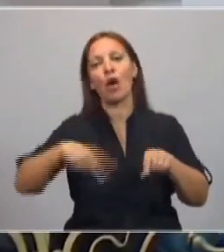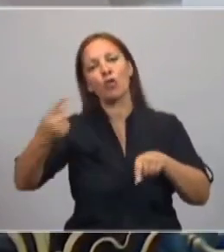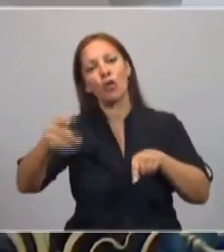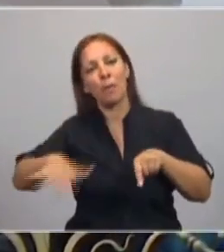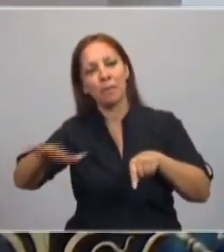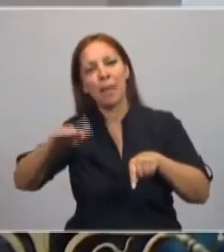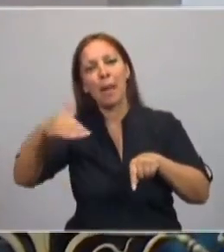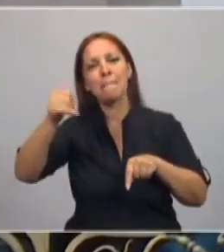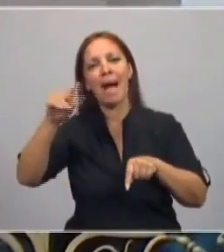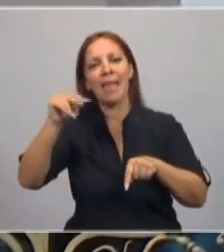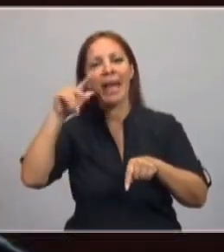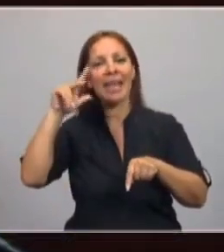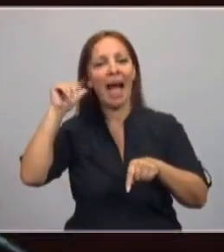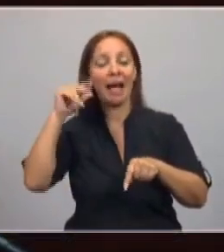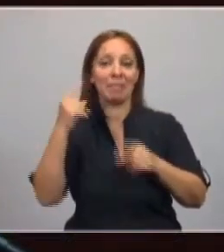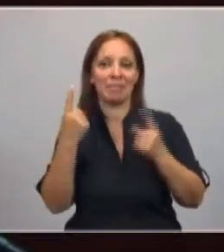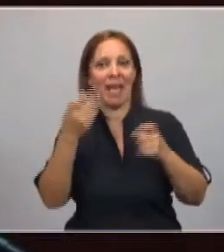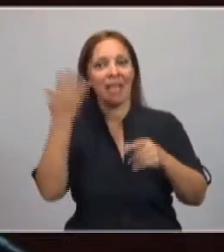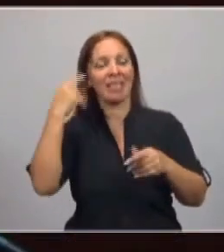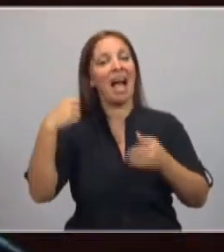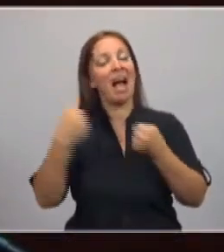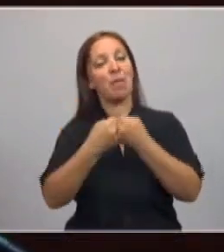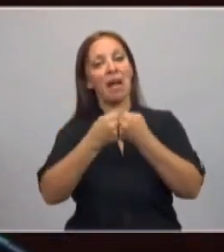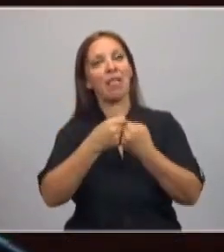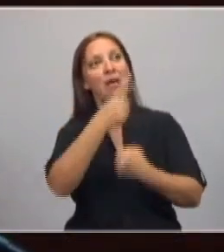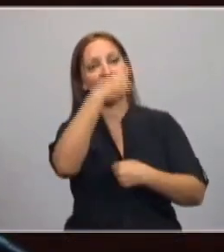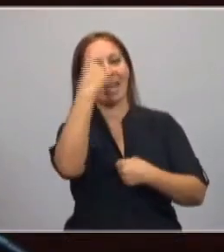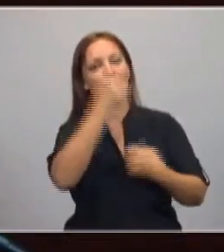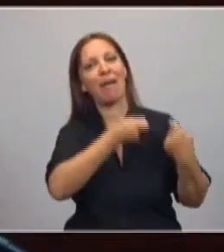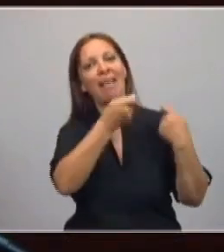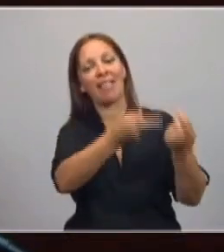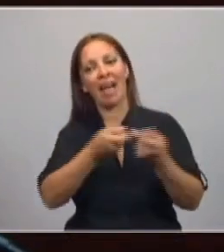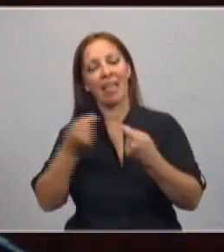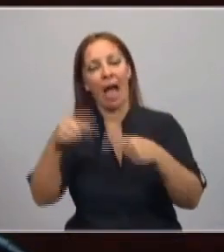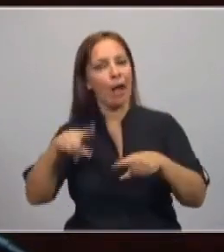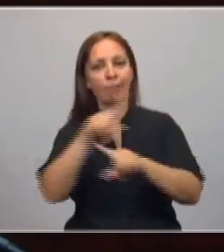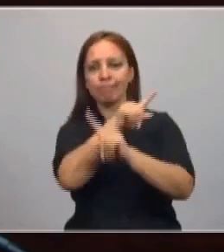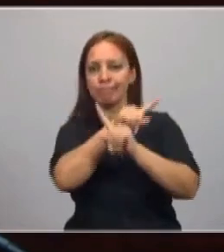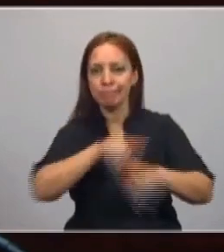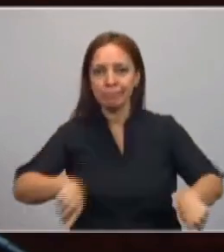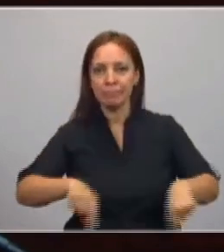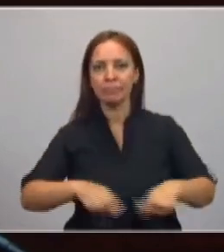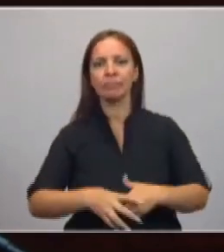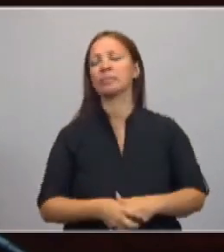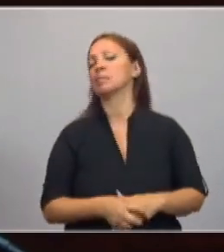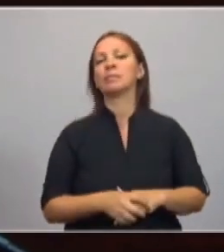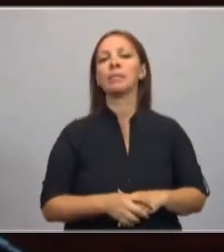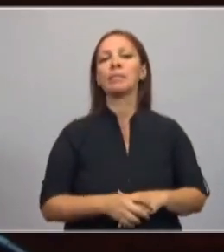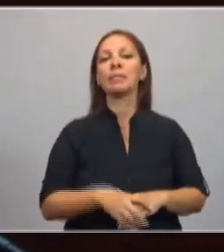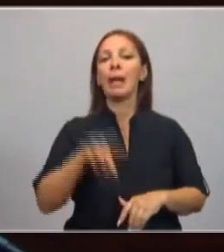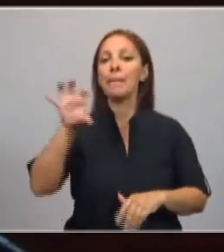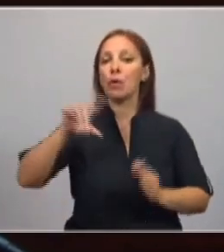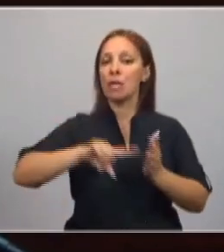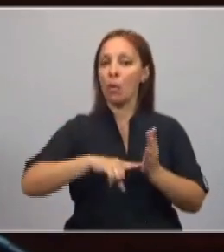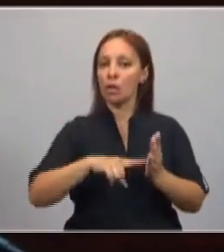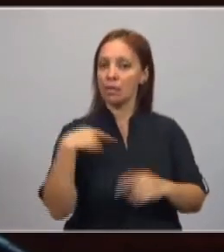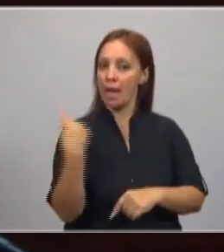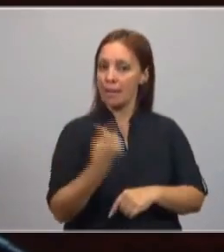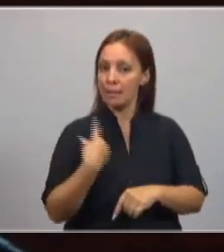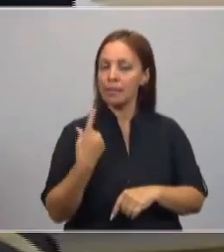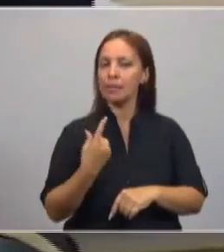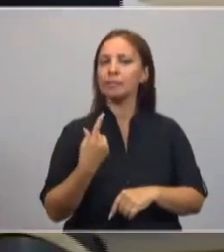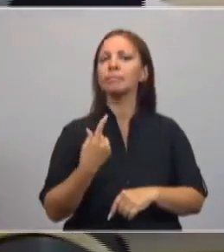apoyo de Nación y que planteaban una solución para la gestión de residuos urbanos. Desde la provincia de Buenos